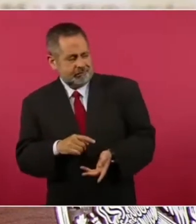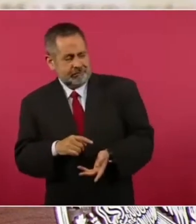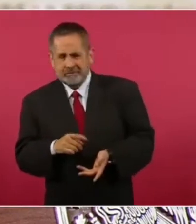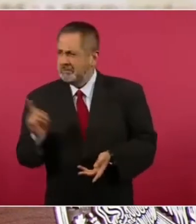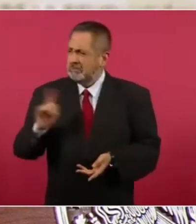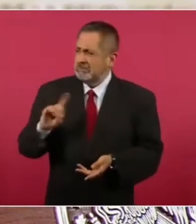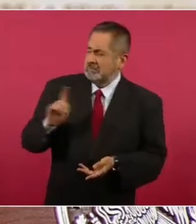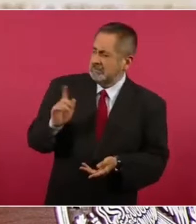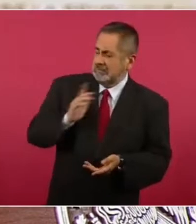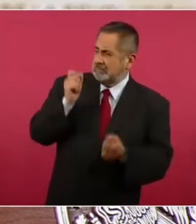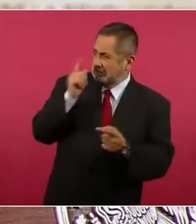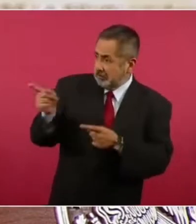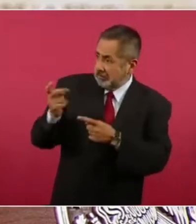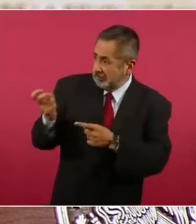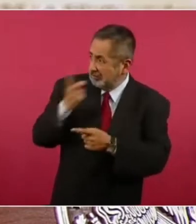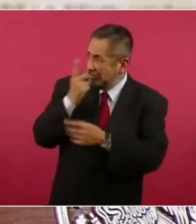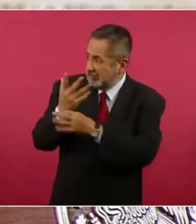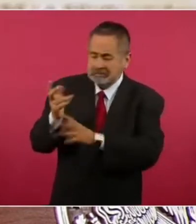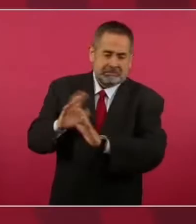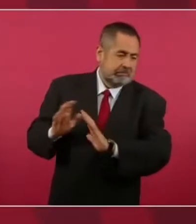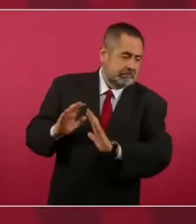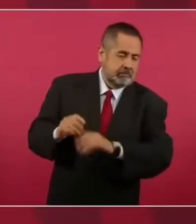les sorprende